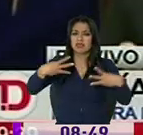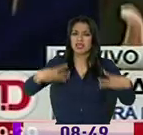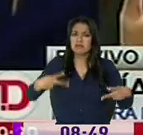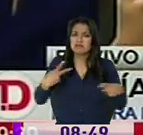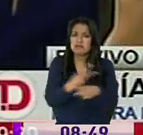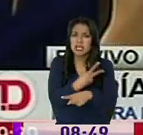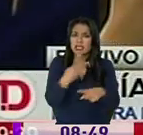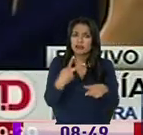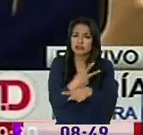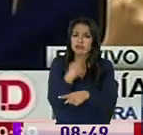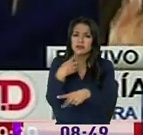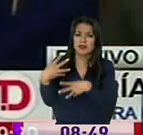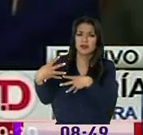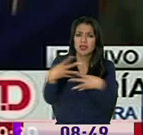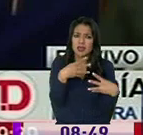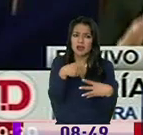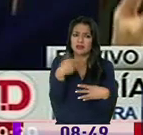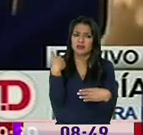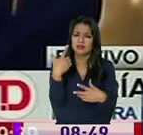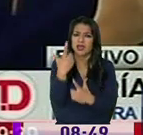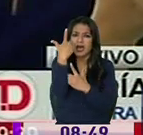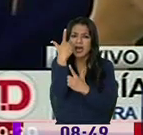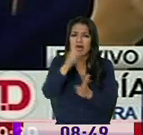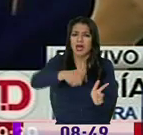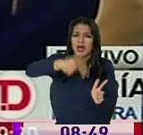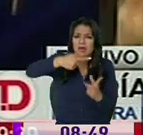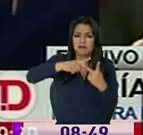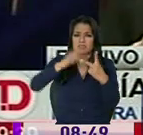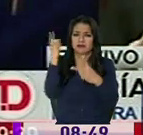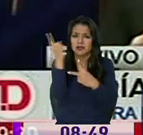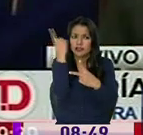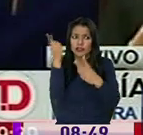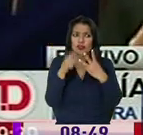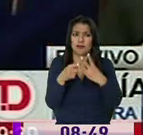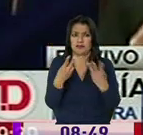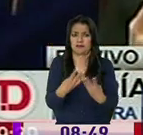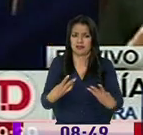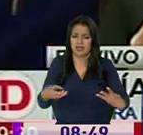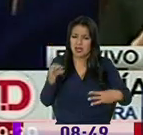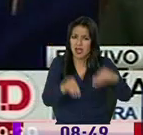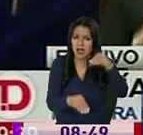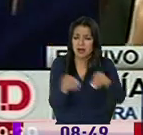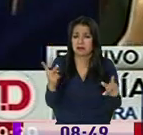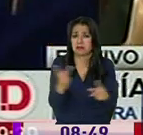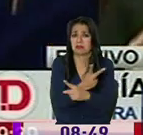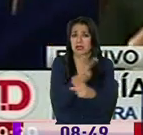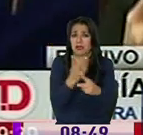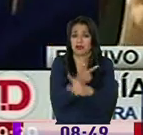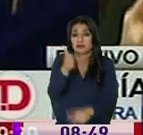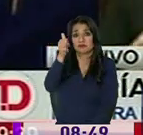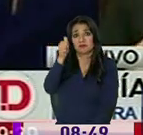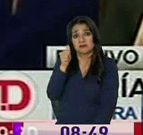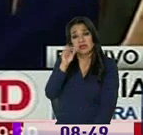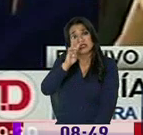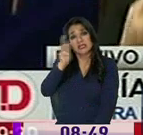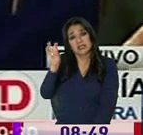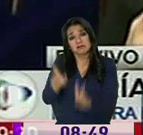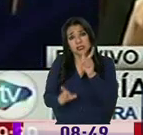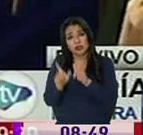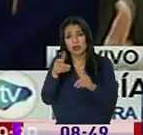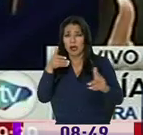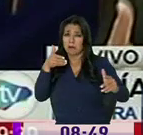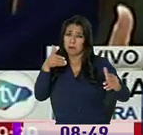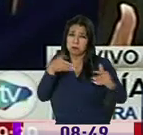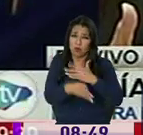un cuartel militar en donde hay armas, es un cuartel militar en donde hay helicópteros, y ayer más o menos 600 personas atacaron ese